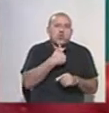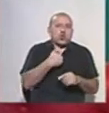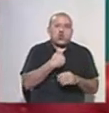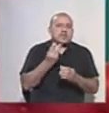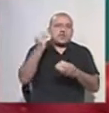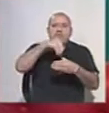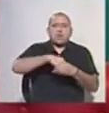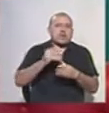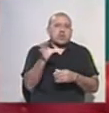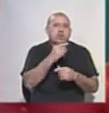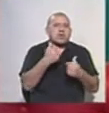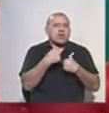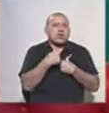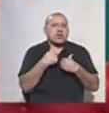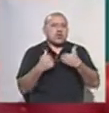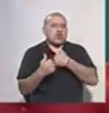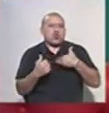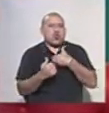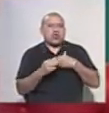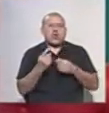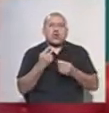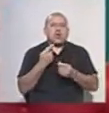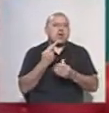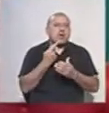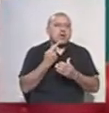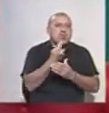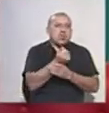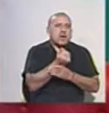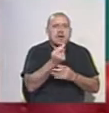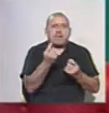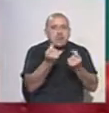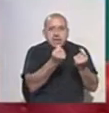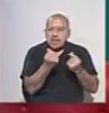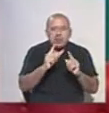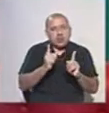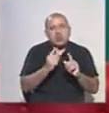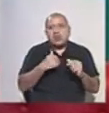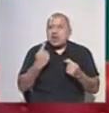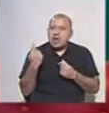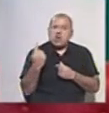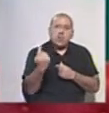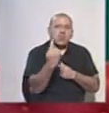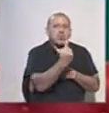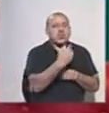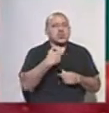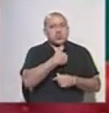ni yo tenga el rol de ir a buscar el dinero, ni las lentejuelas, ni cada uno que esté en su lugar, y eso es muy difícil de lograr, porque muchas